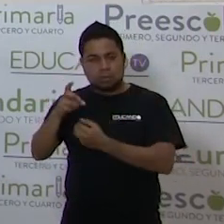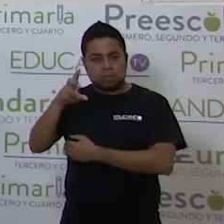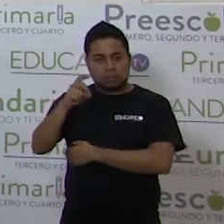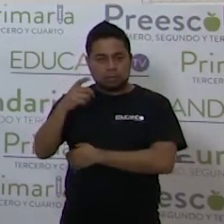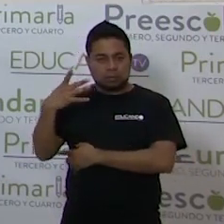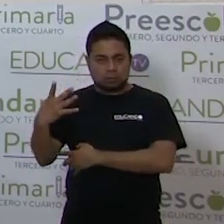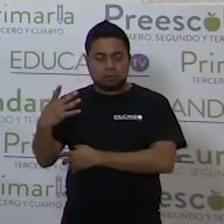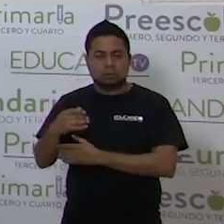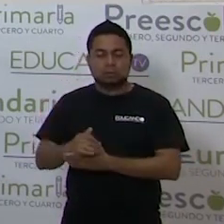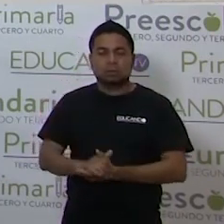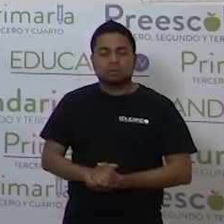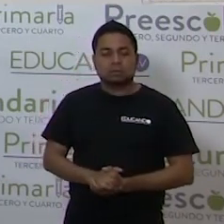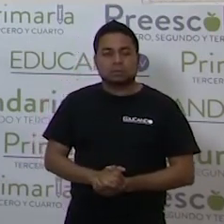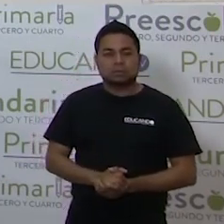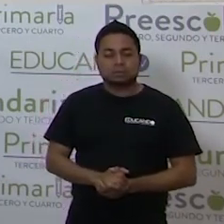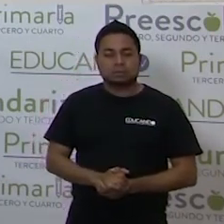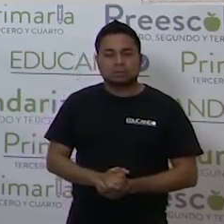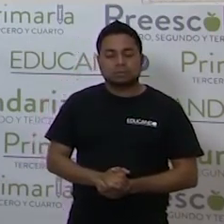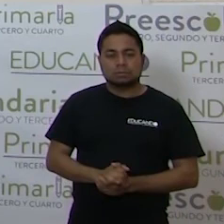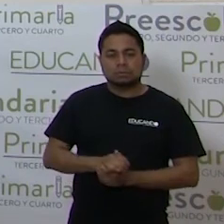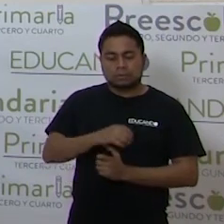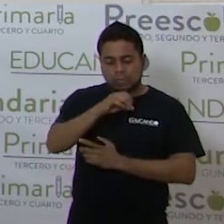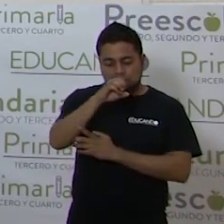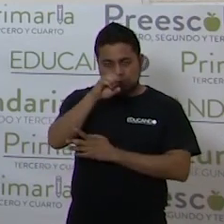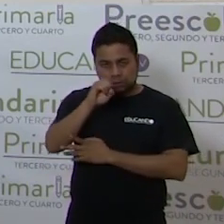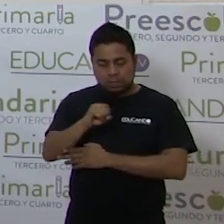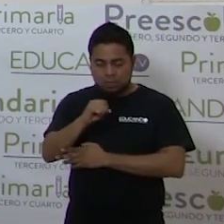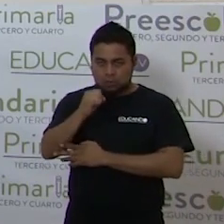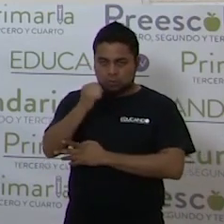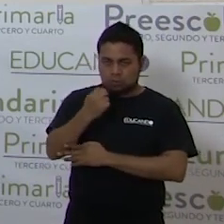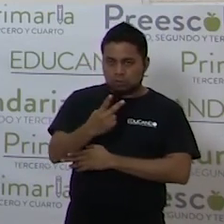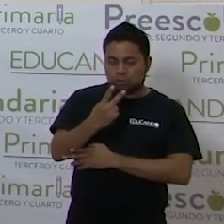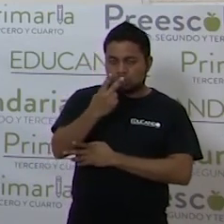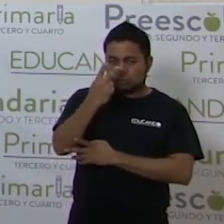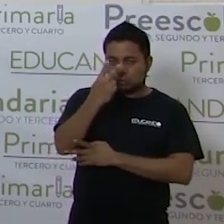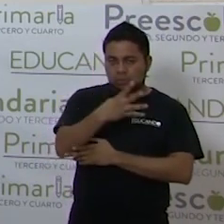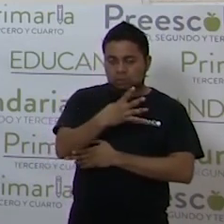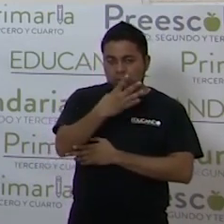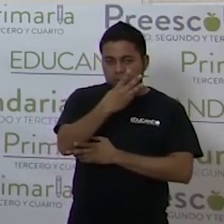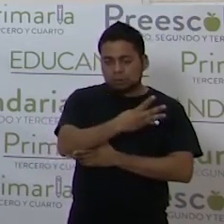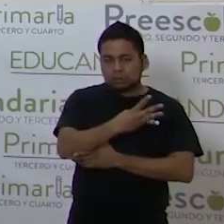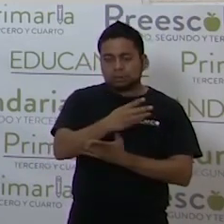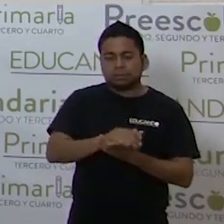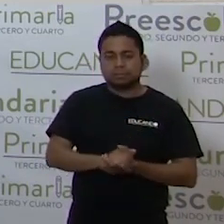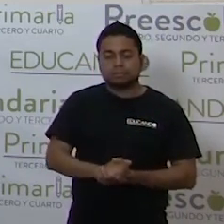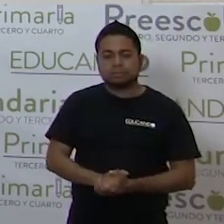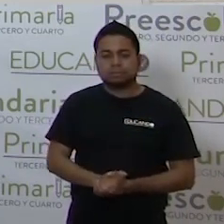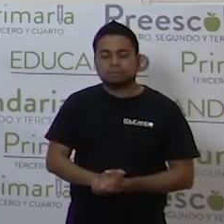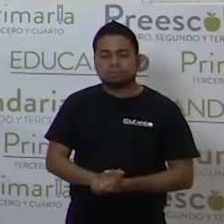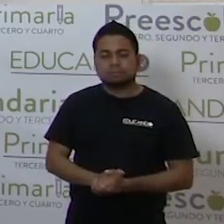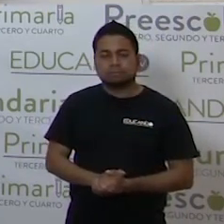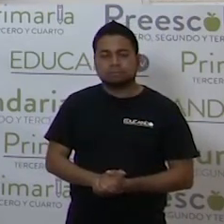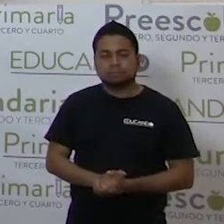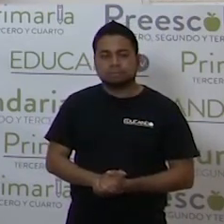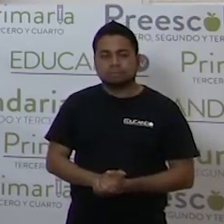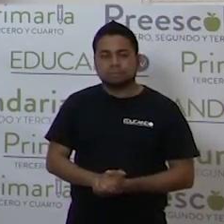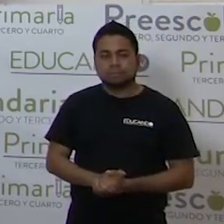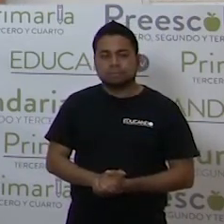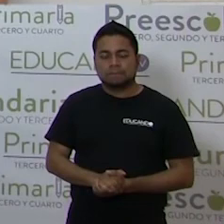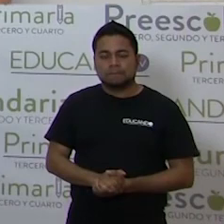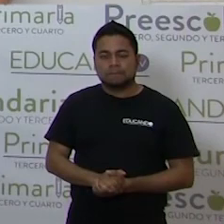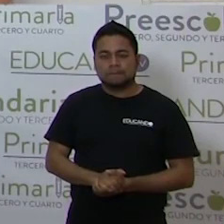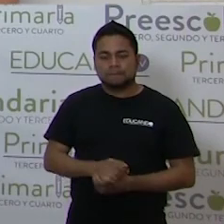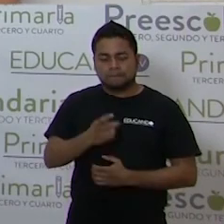34 0 2 4 y 3 por lo tanto